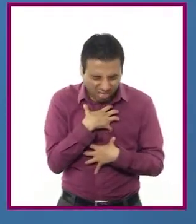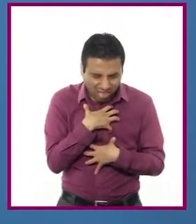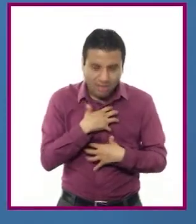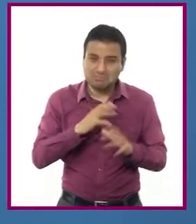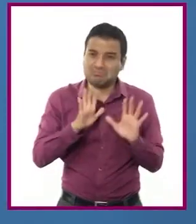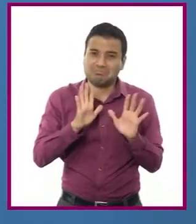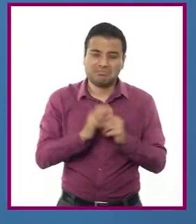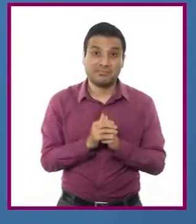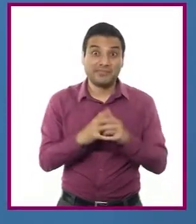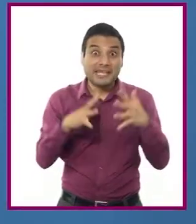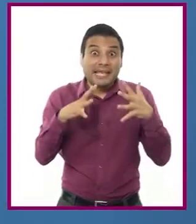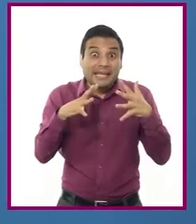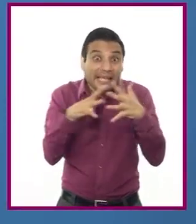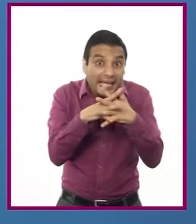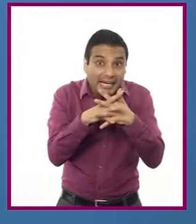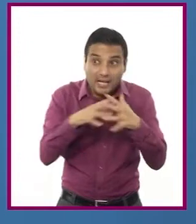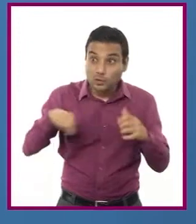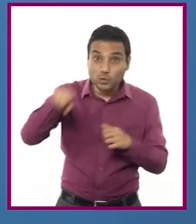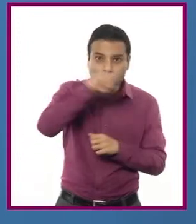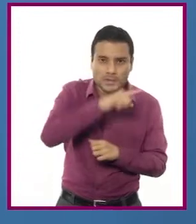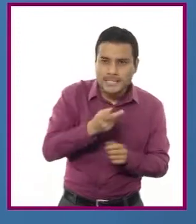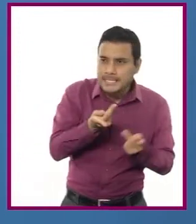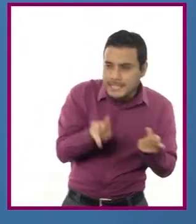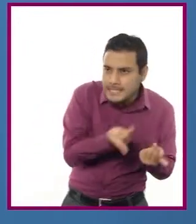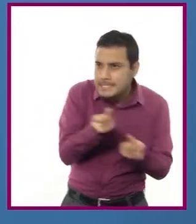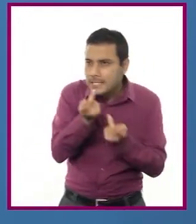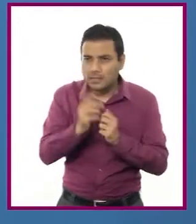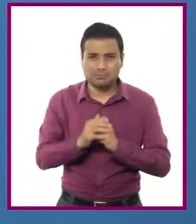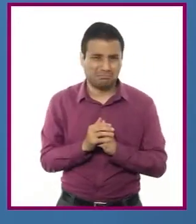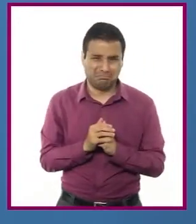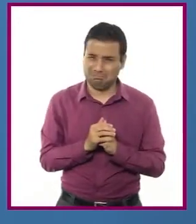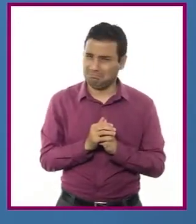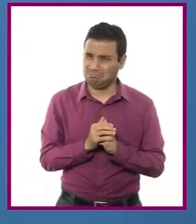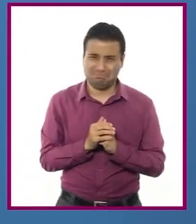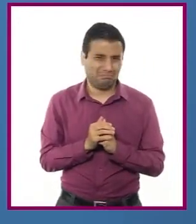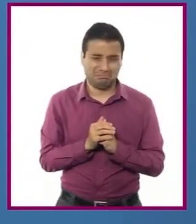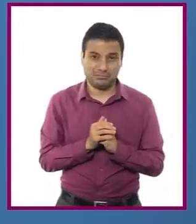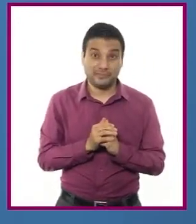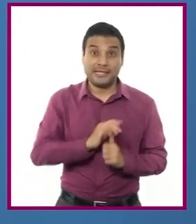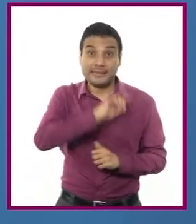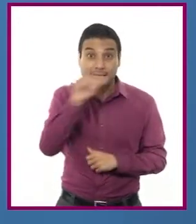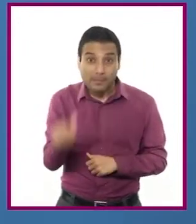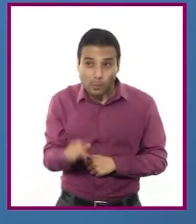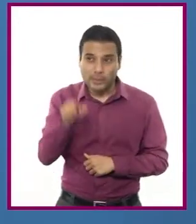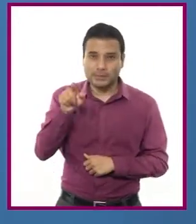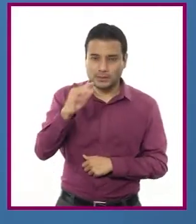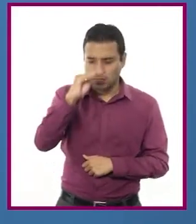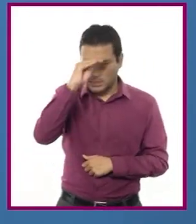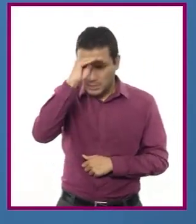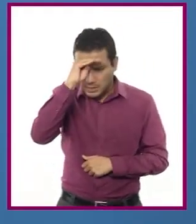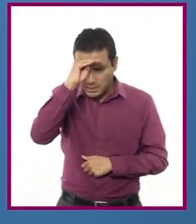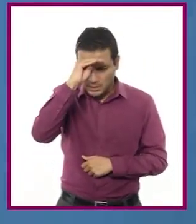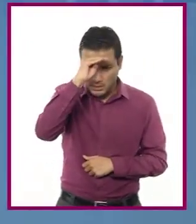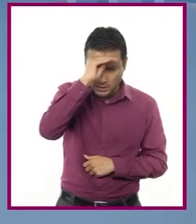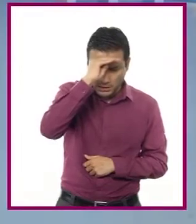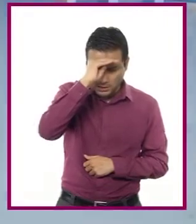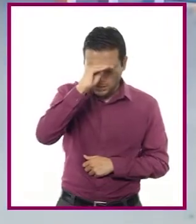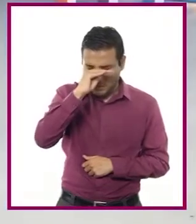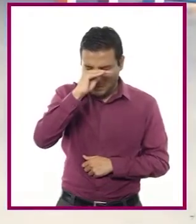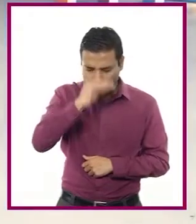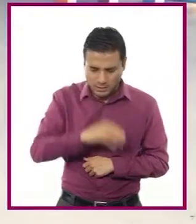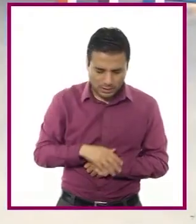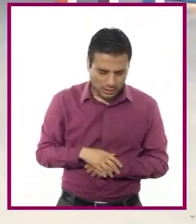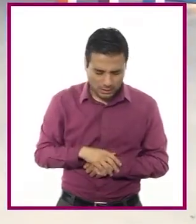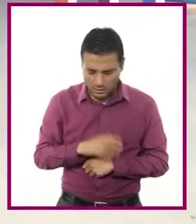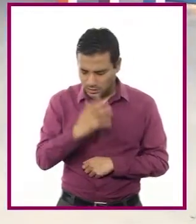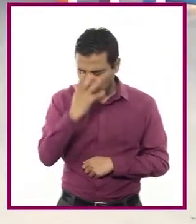preguntas. Pero por lo visto, después empezó a reflexionar. Se le cruzaron los cables. Otro amigo